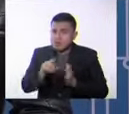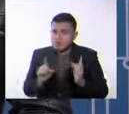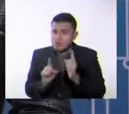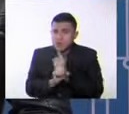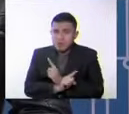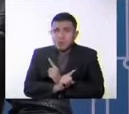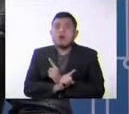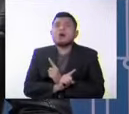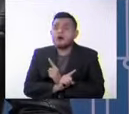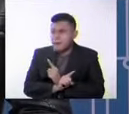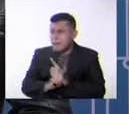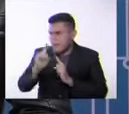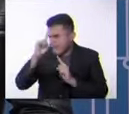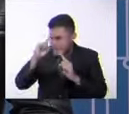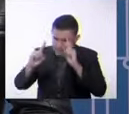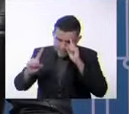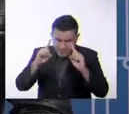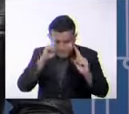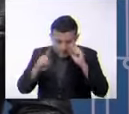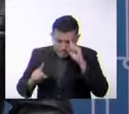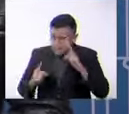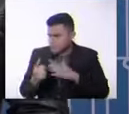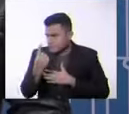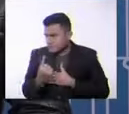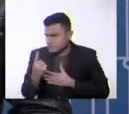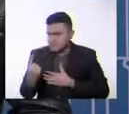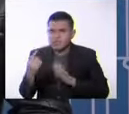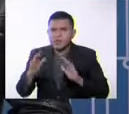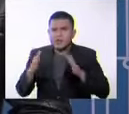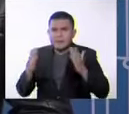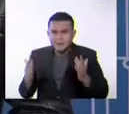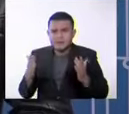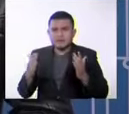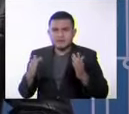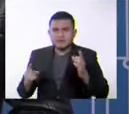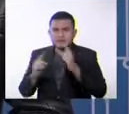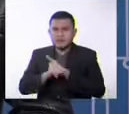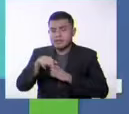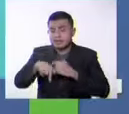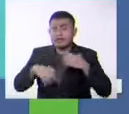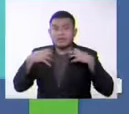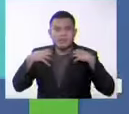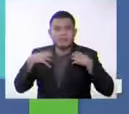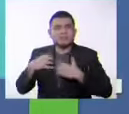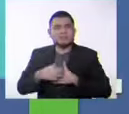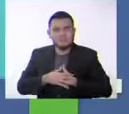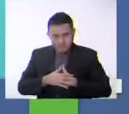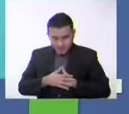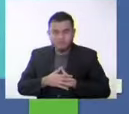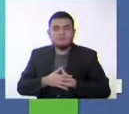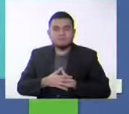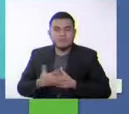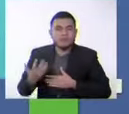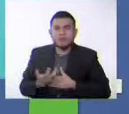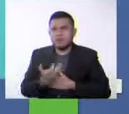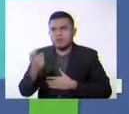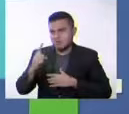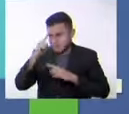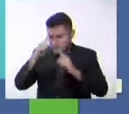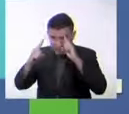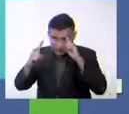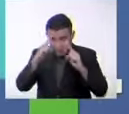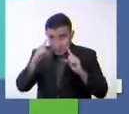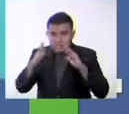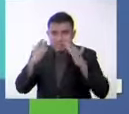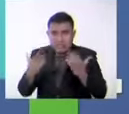surgen iniciativas de individuos para cambiar estas realidades. Así es. De hecho, las iniciativas son las que